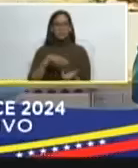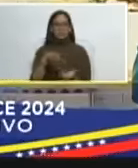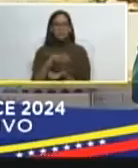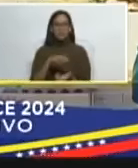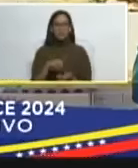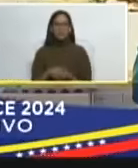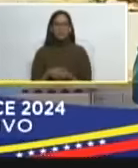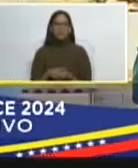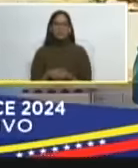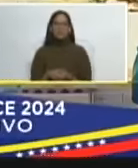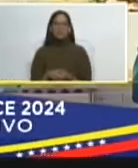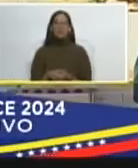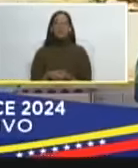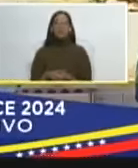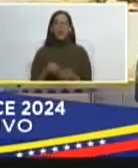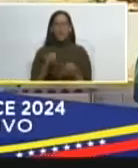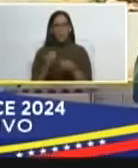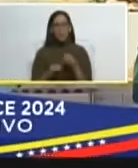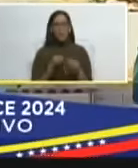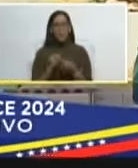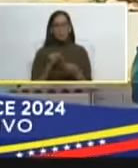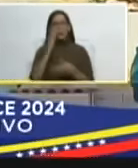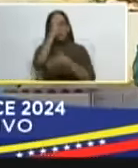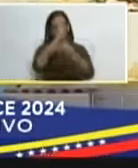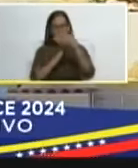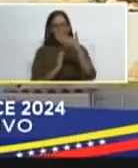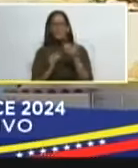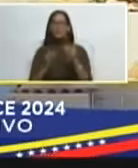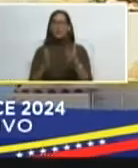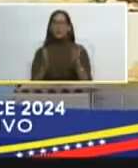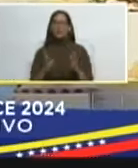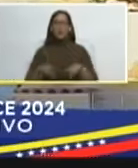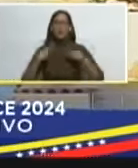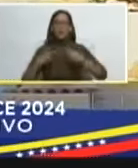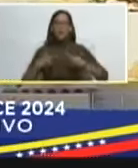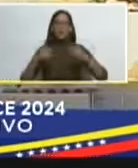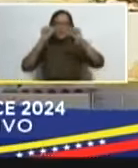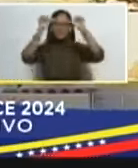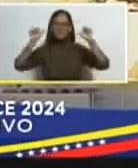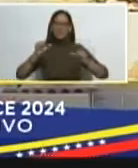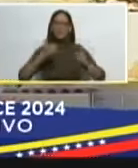Y lo hemos modestamente logrado, un nuevo sistema cambiario para Venezuela,